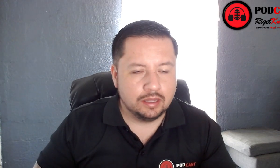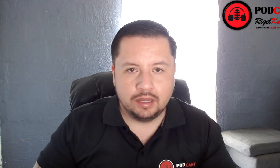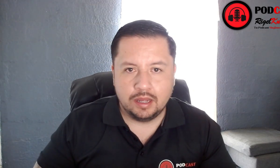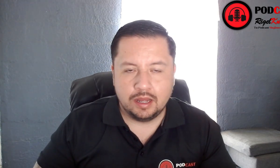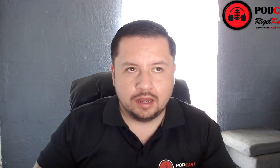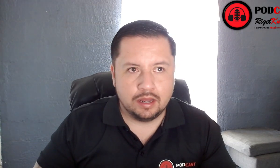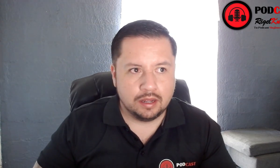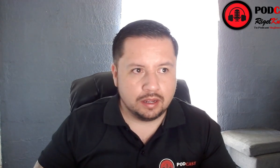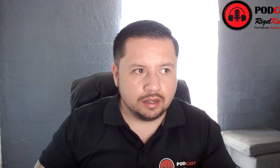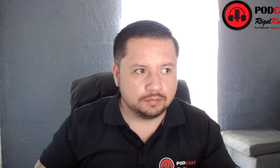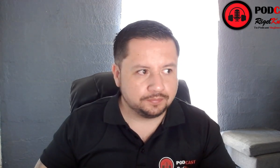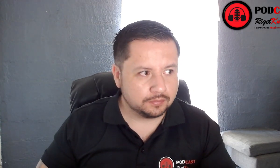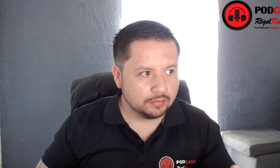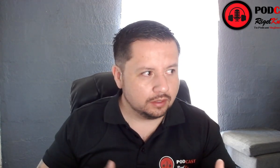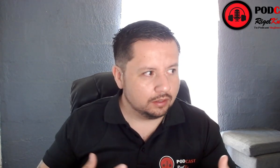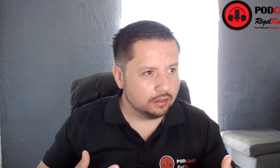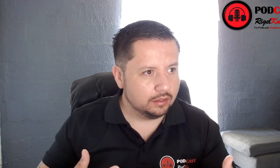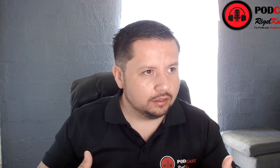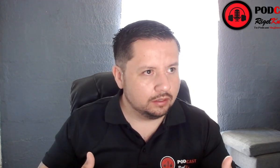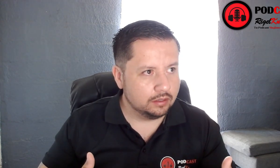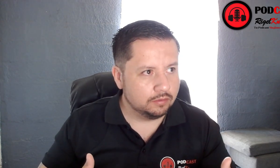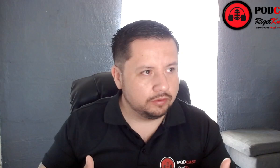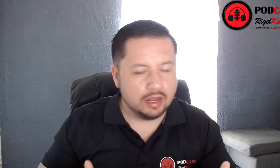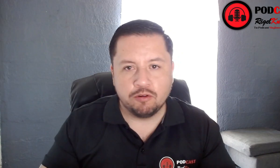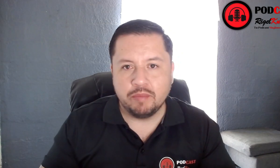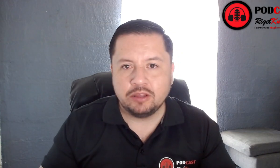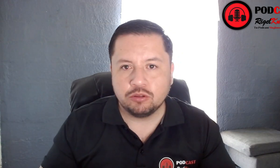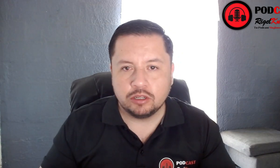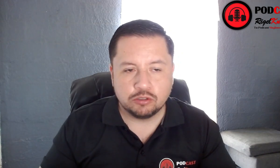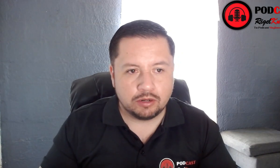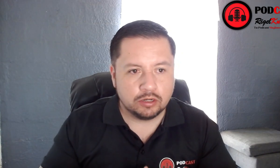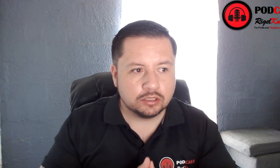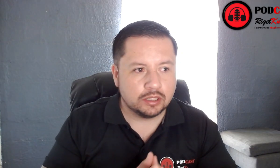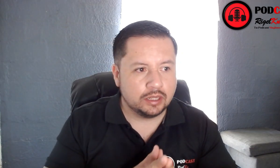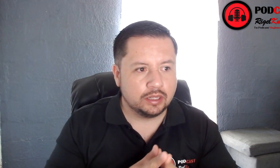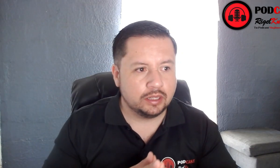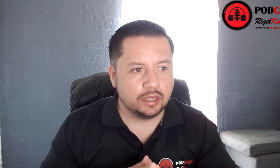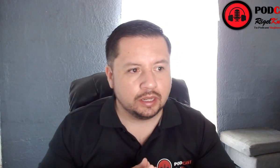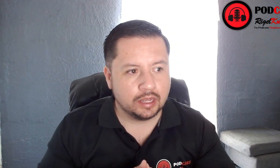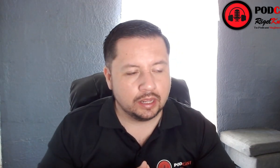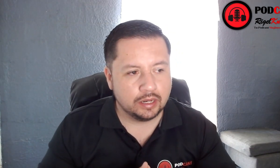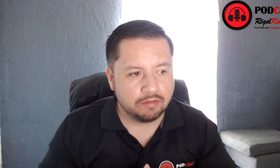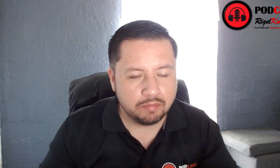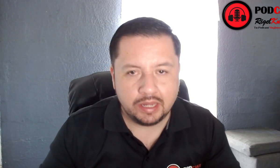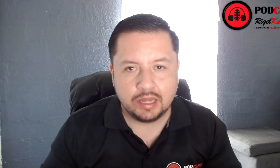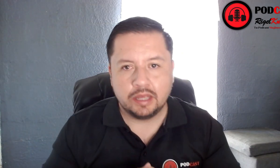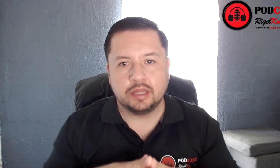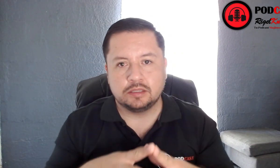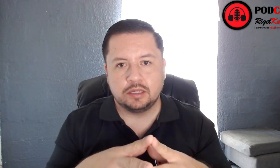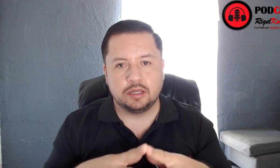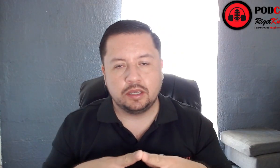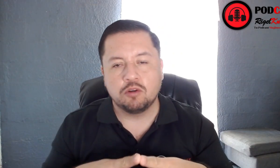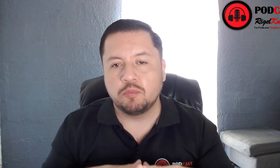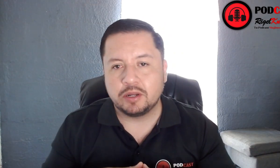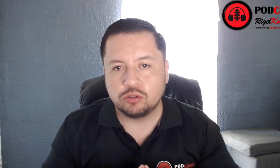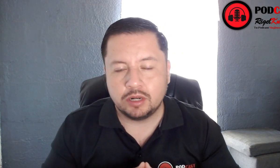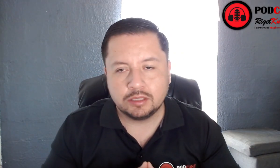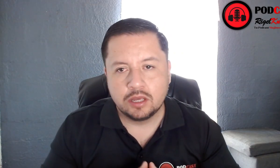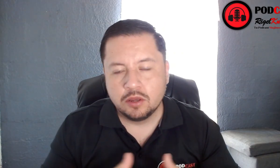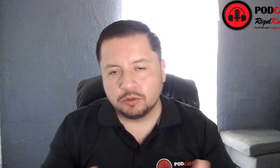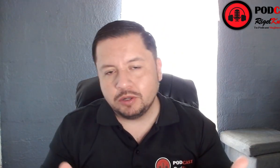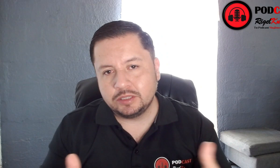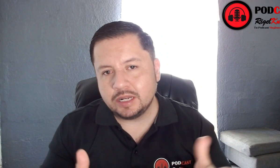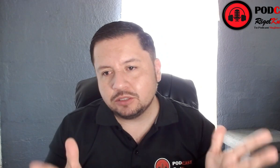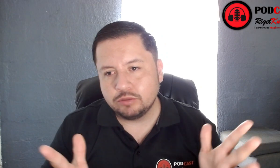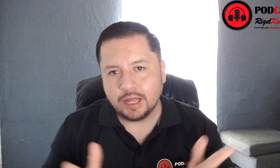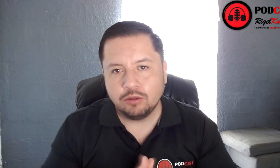fomento de los valores en la familia y como personas,